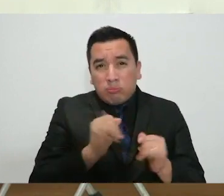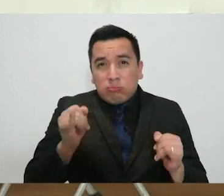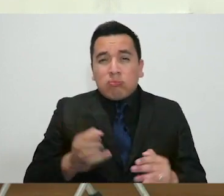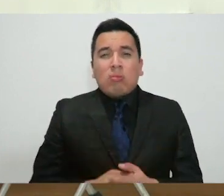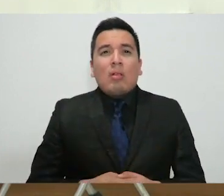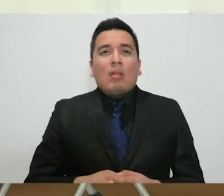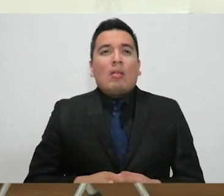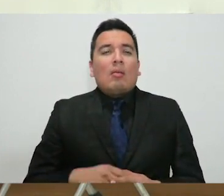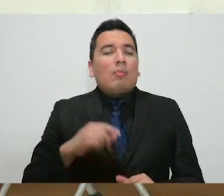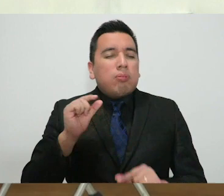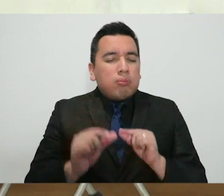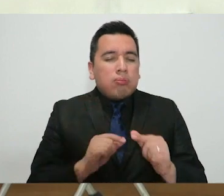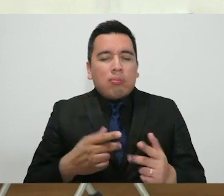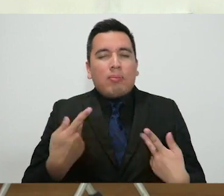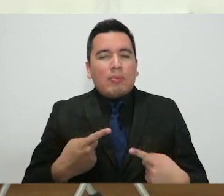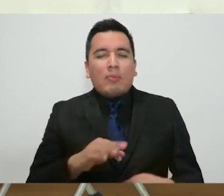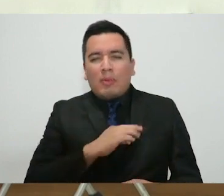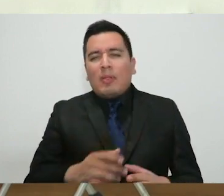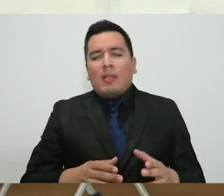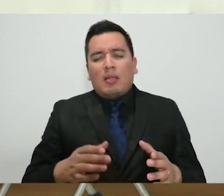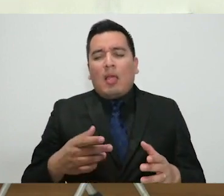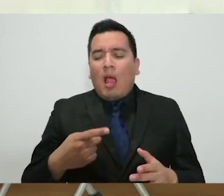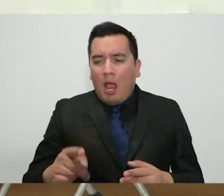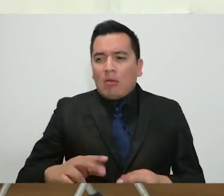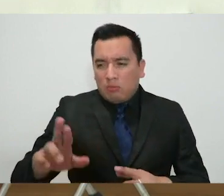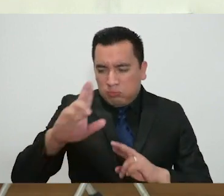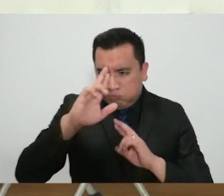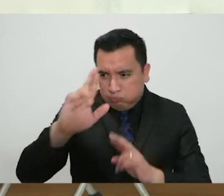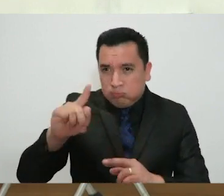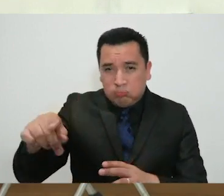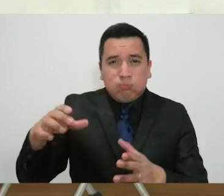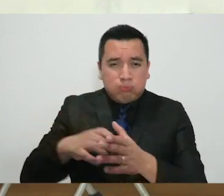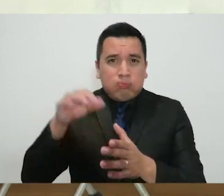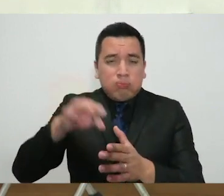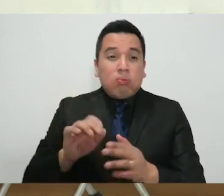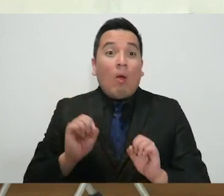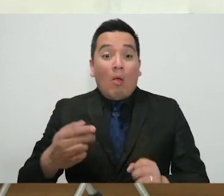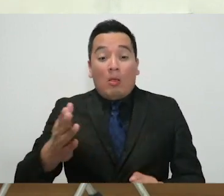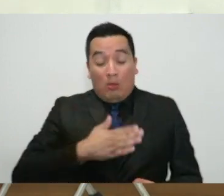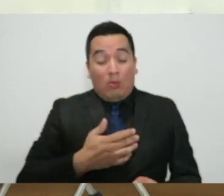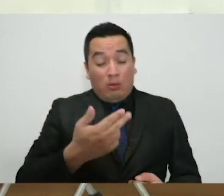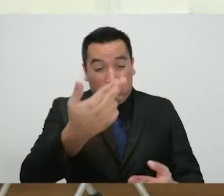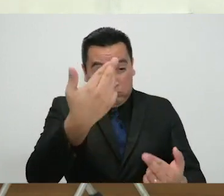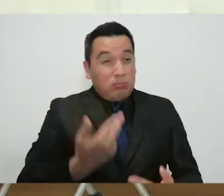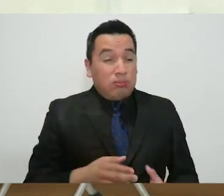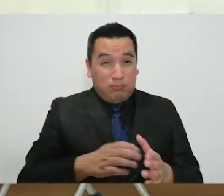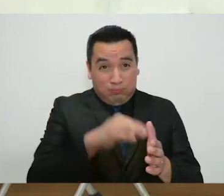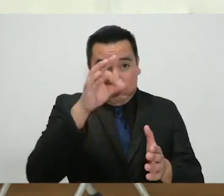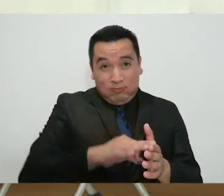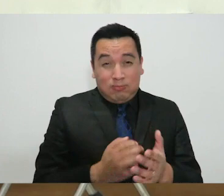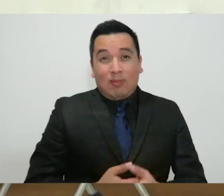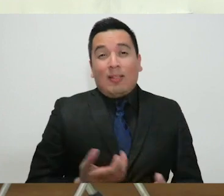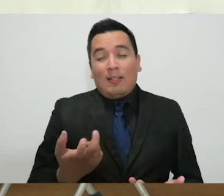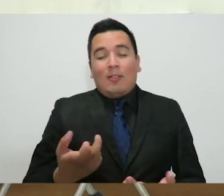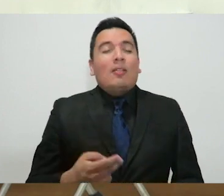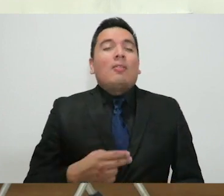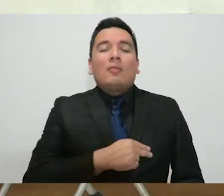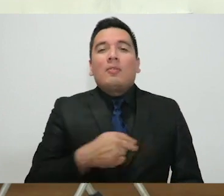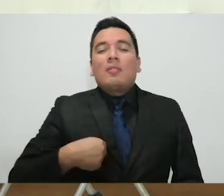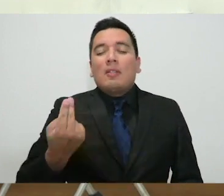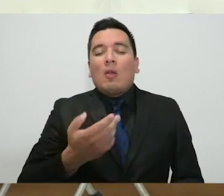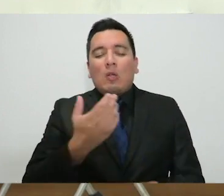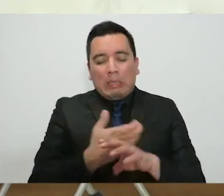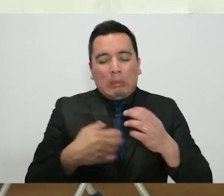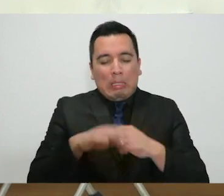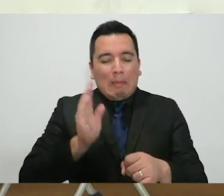avances en votar y ser votado, hay otras dimensiones del sufragio a las que necesitamos ver. Y yo creo que la principal es